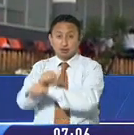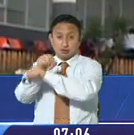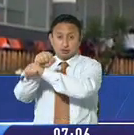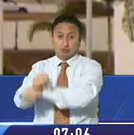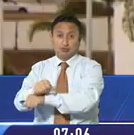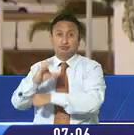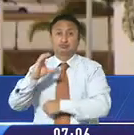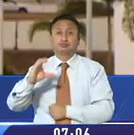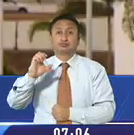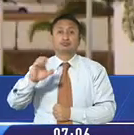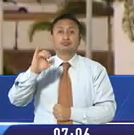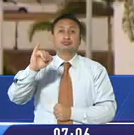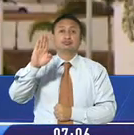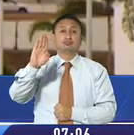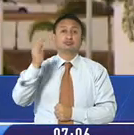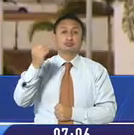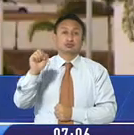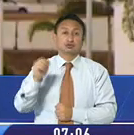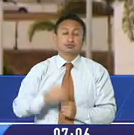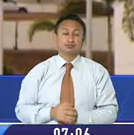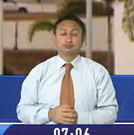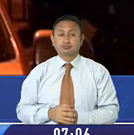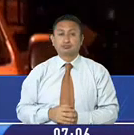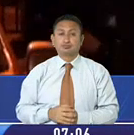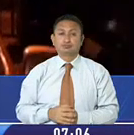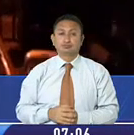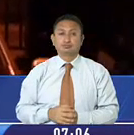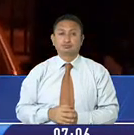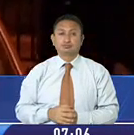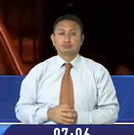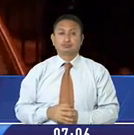Ceibos, en el oeste de Guayaquil.